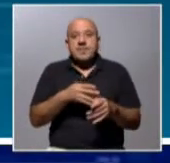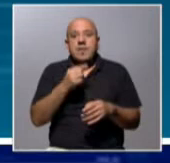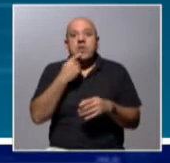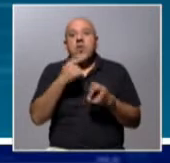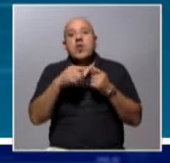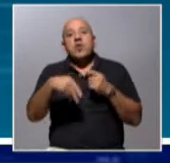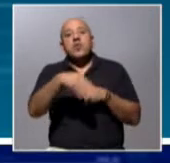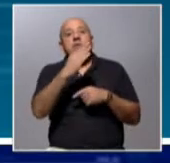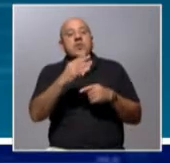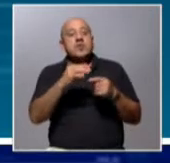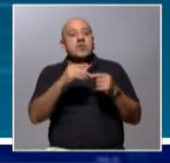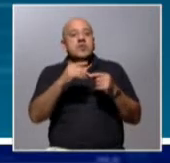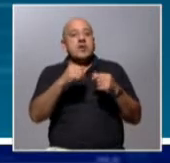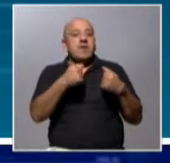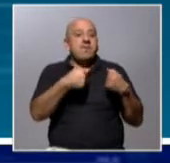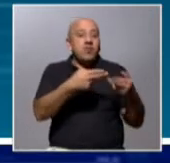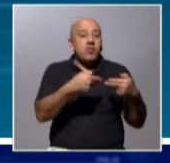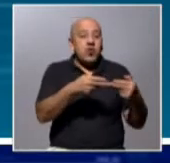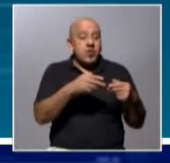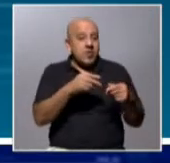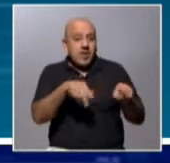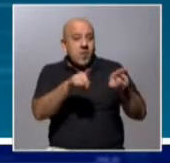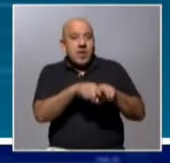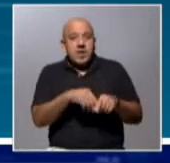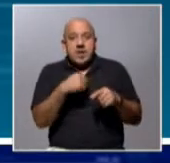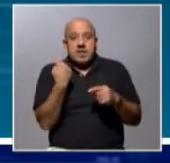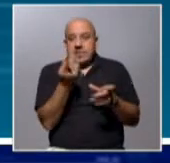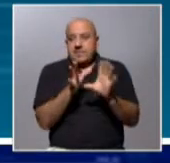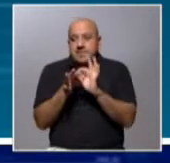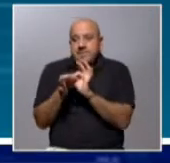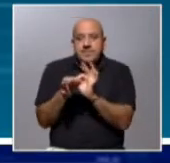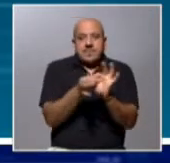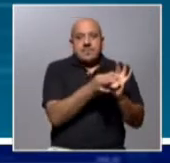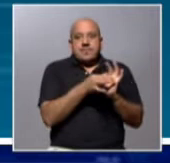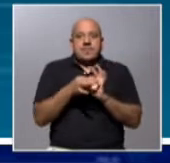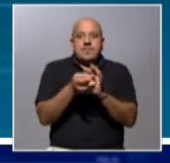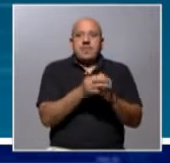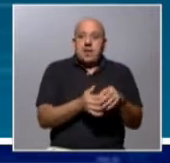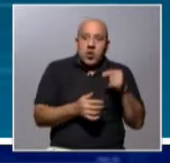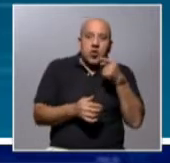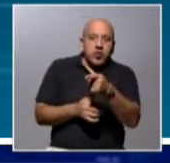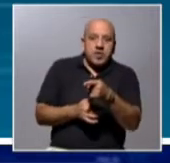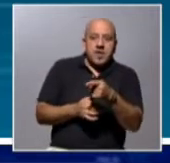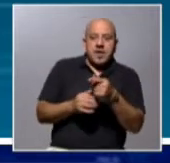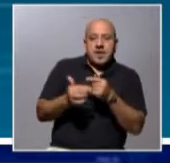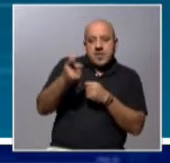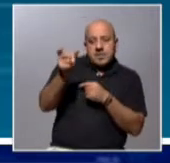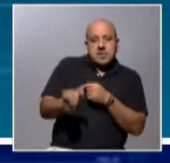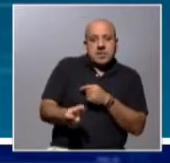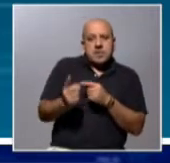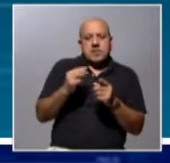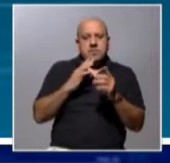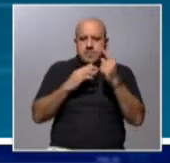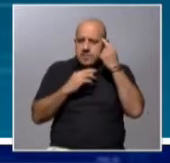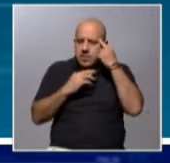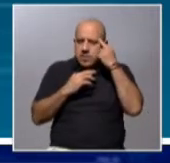de fútbol. Entonces, esa sensación de unión contra el enemigo también a veces nos hace perder un poco la capacidad de